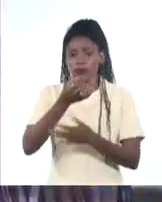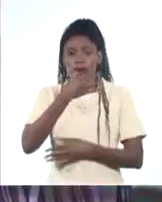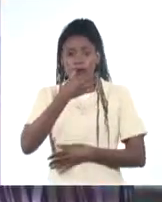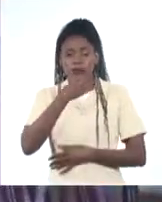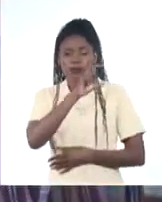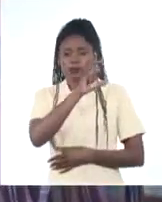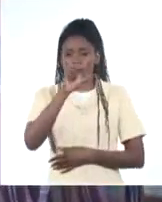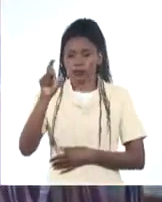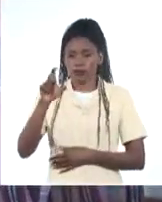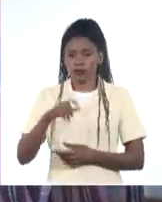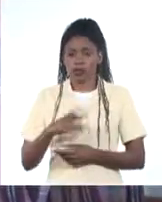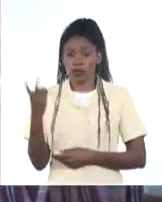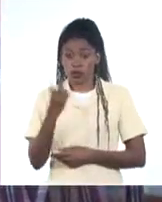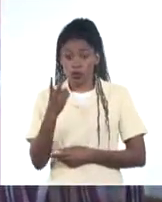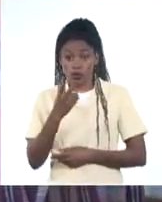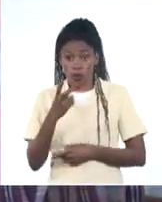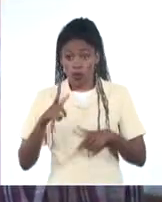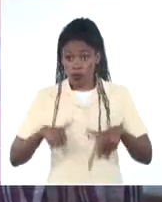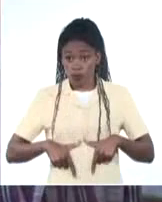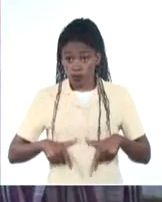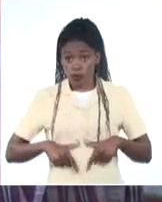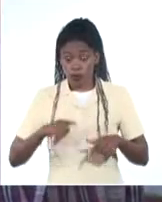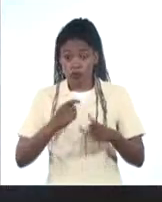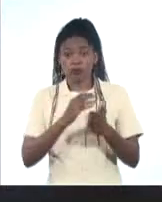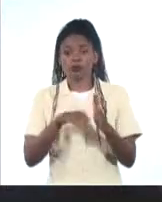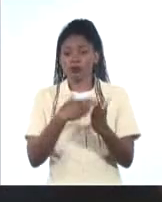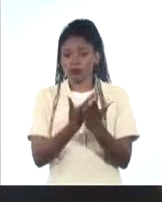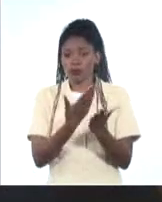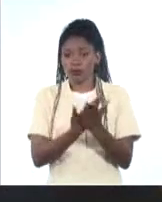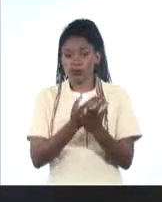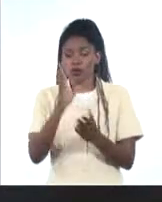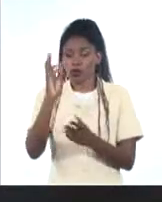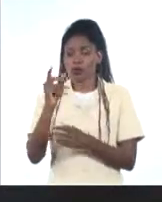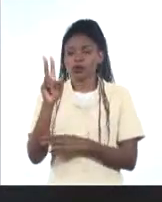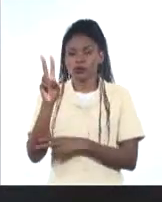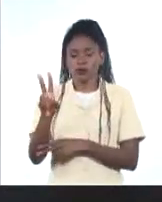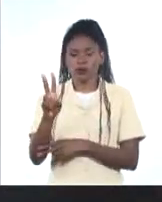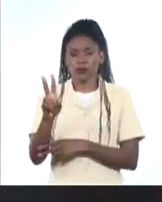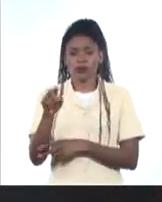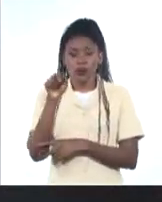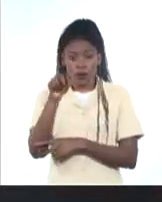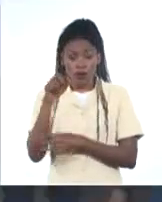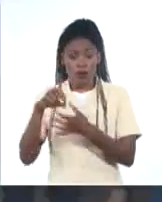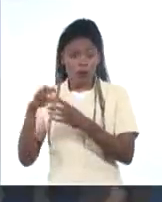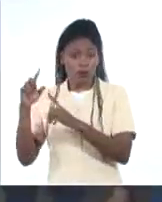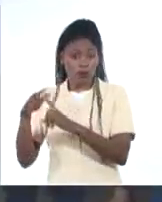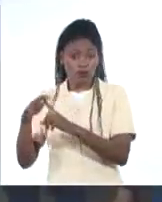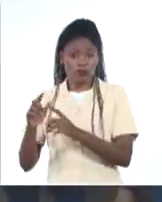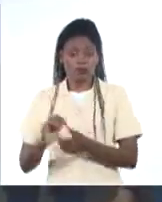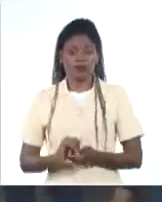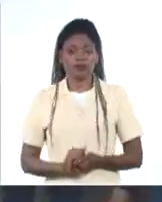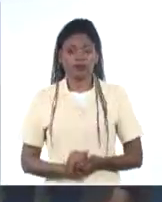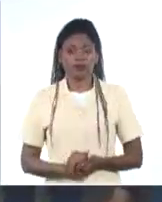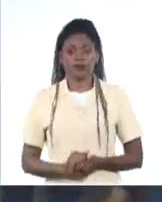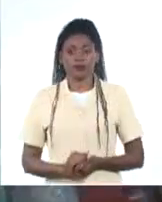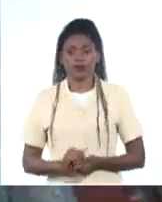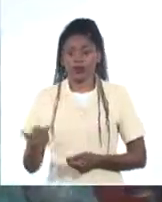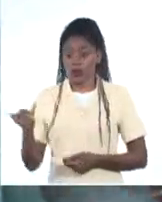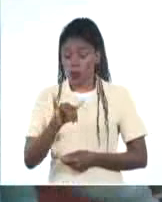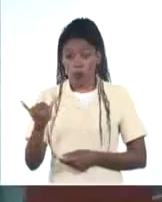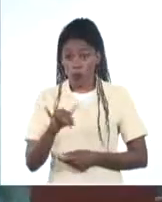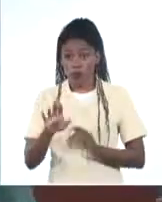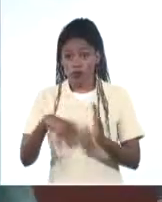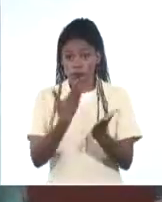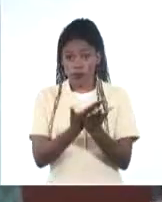medicamentos, ambos candidatos a diputados por el distrito número 2 de la cabecera territorial. La también nominada por